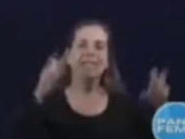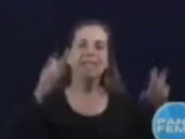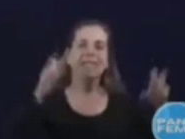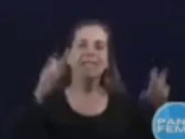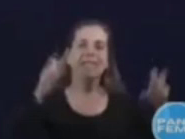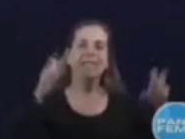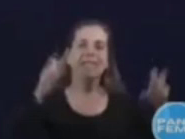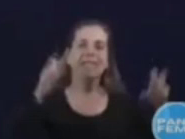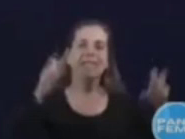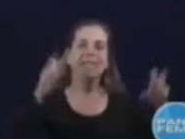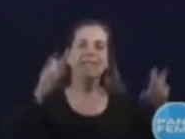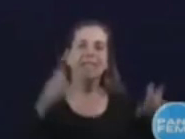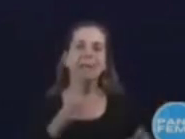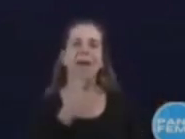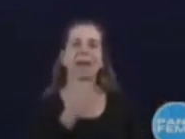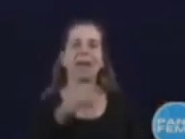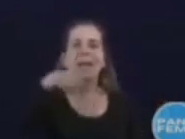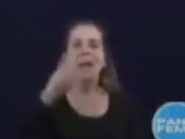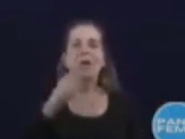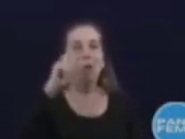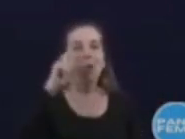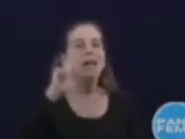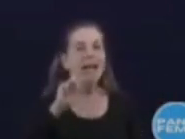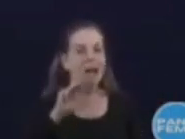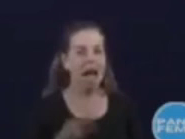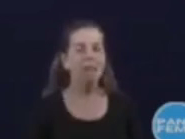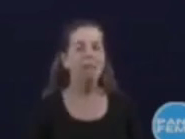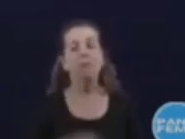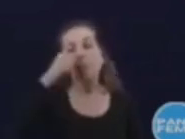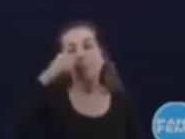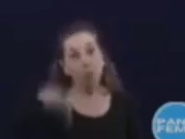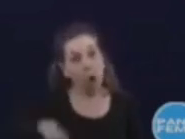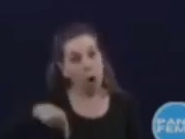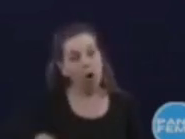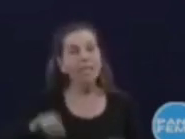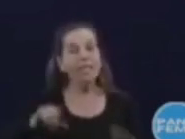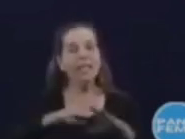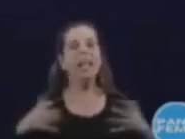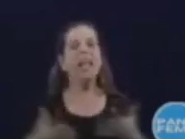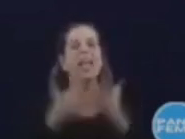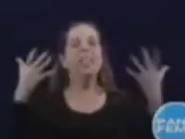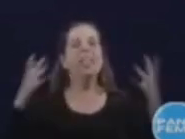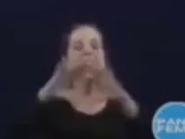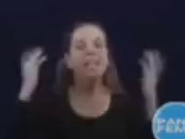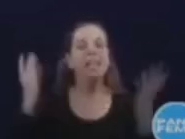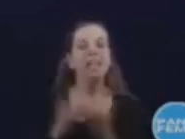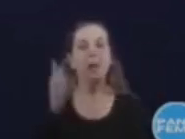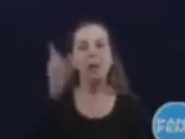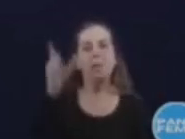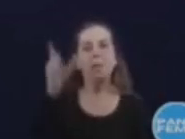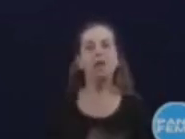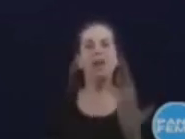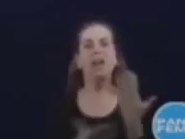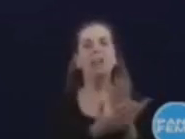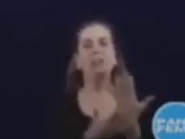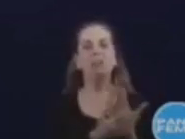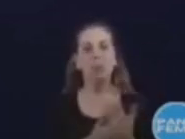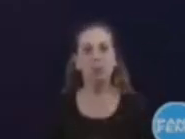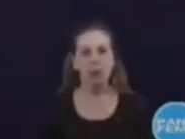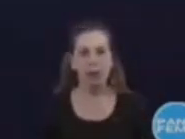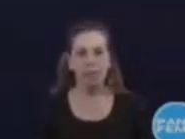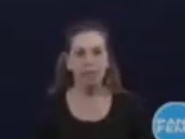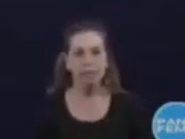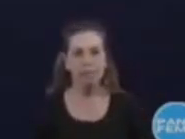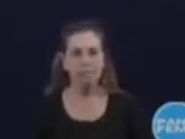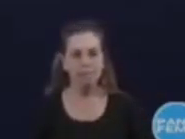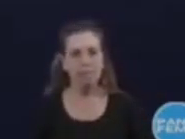de la Zurdera o el Día de los Zurdos. Por último, hoy es el Día Internacional del Zurdo. Ahí va. Saludar